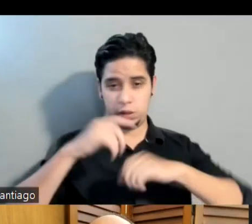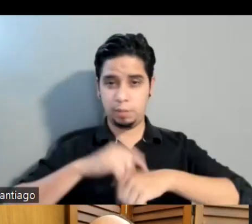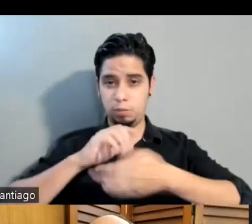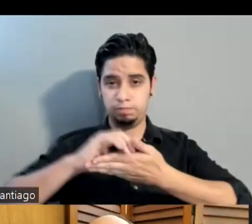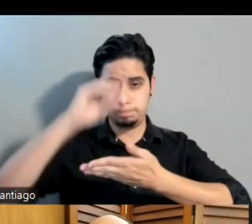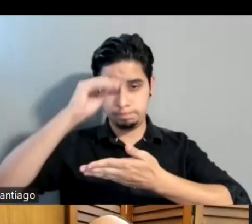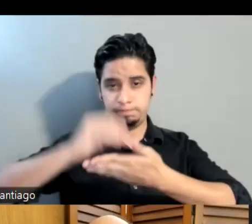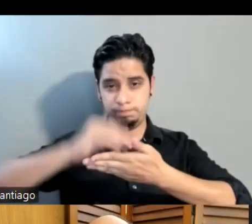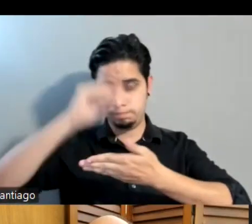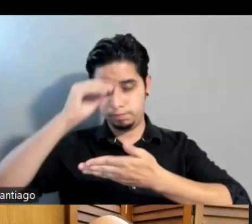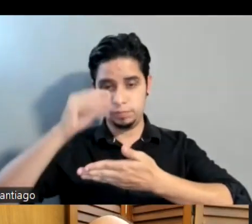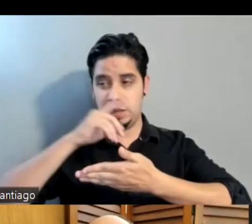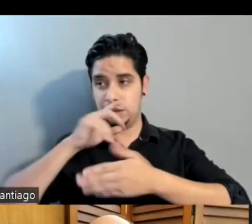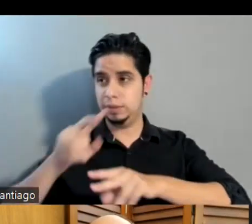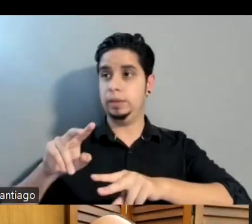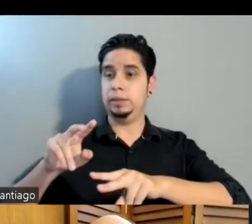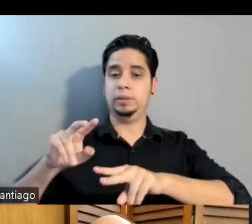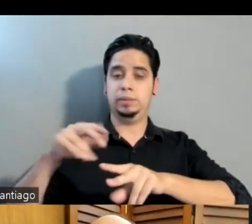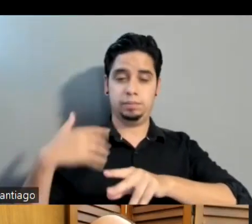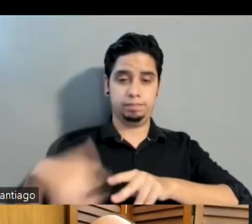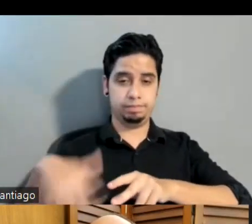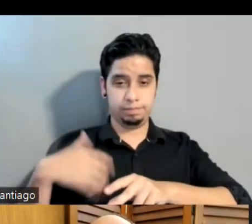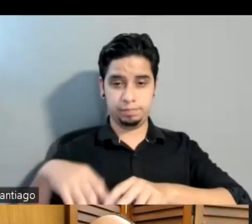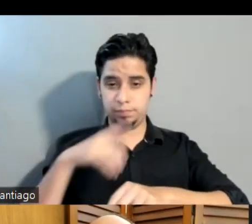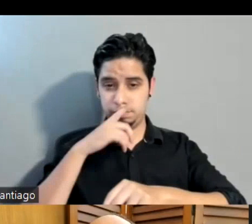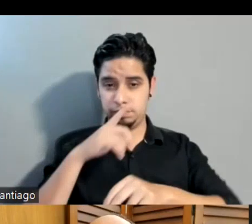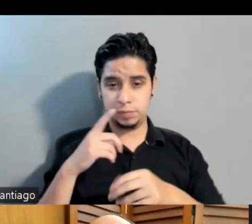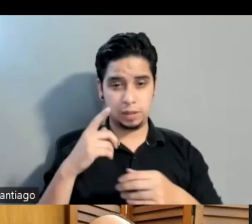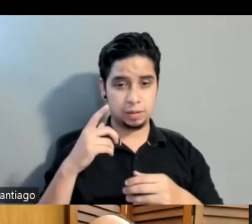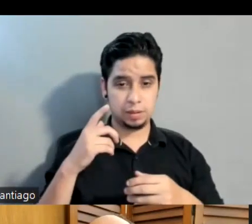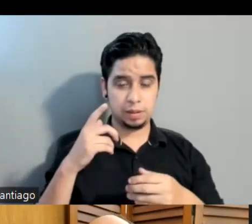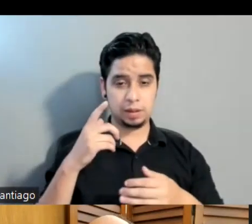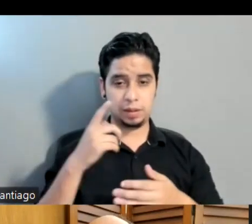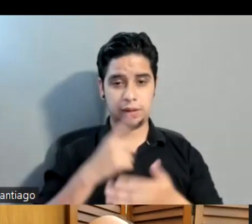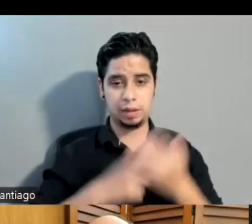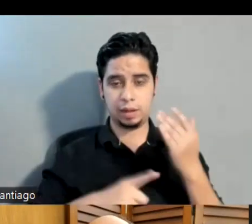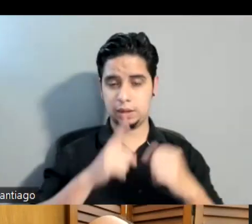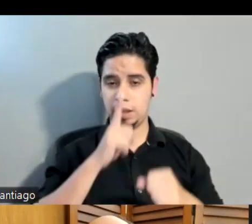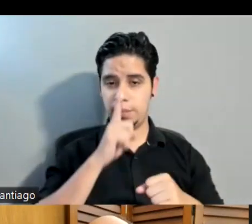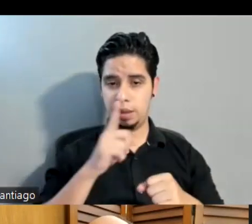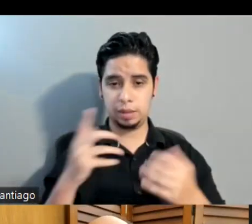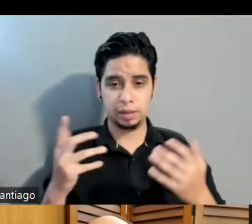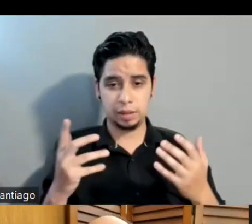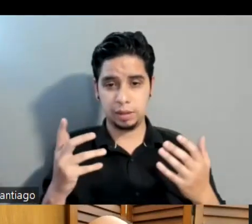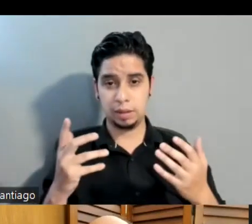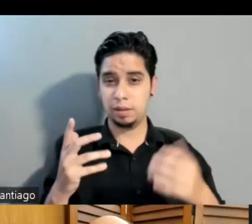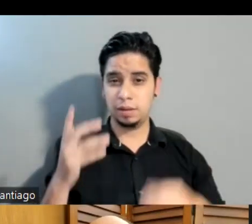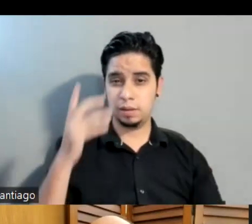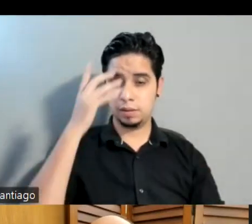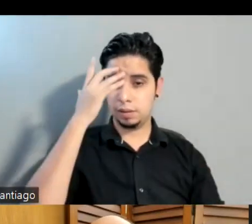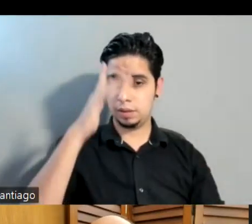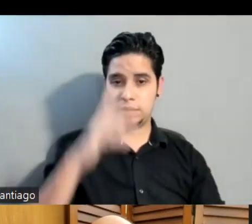de ella. Me maravilla la verdadera, he descubierto lo que es ser verdaderamente inteligente, lo que es